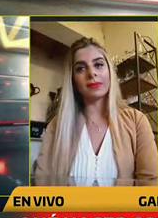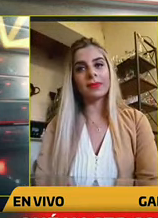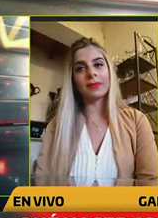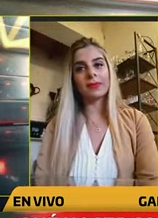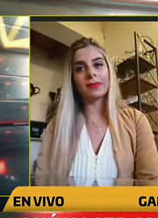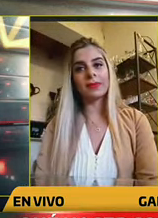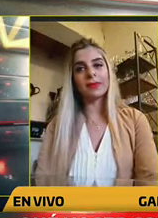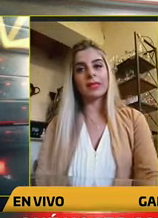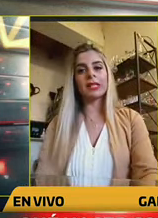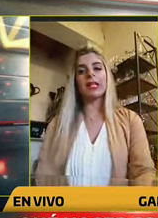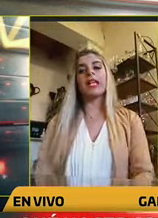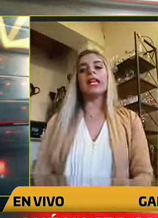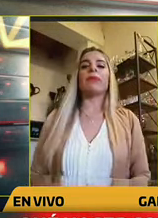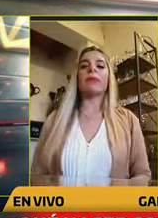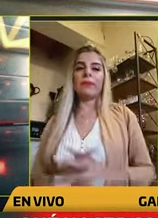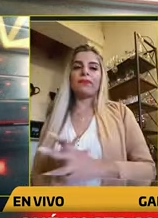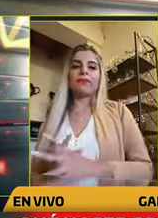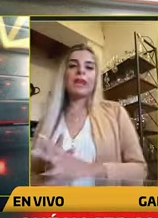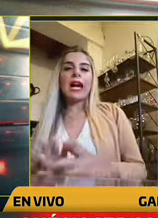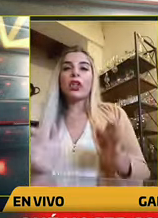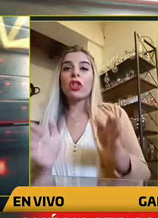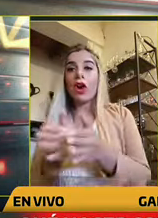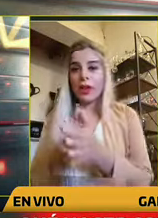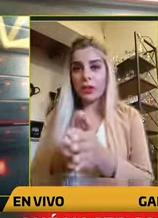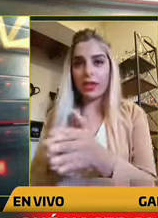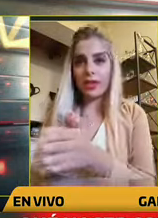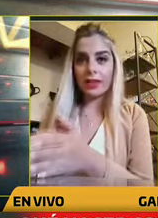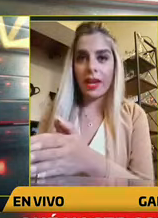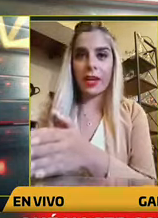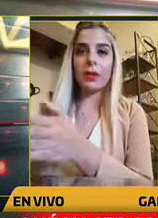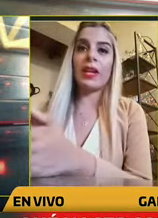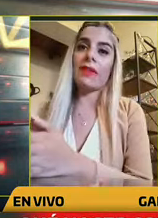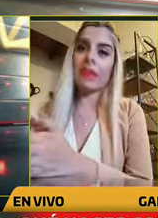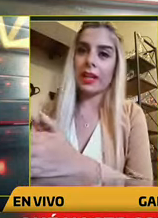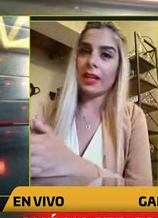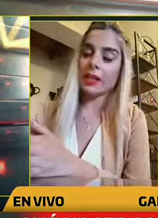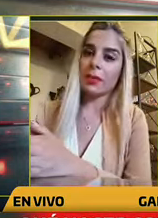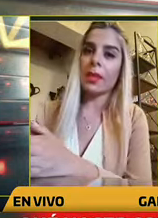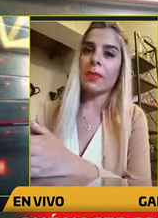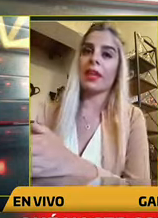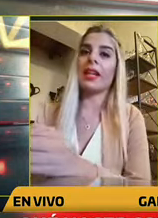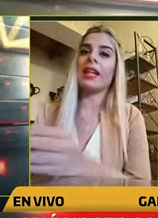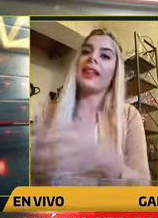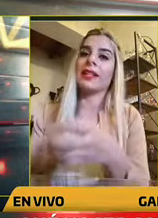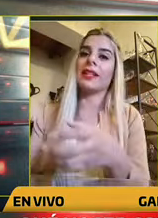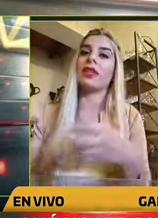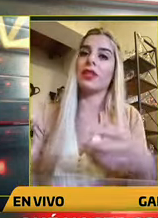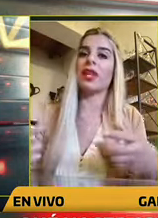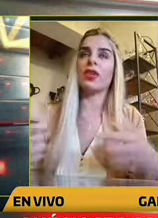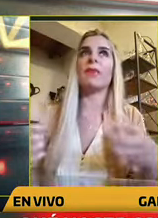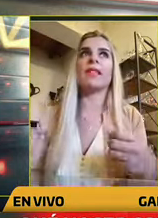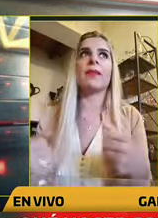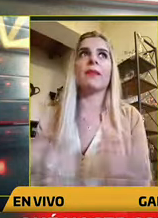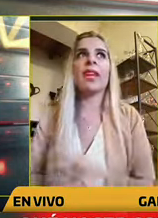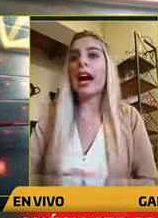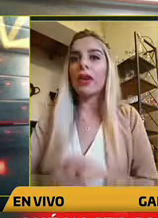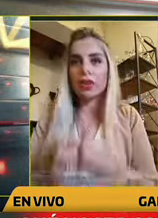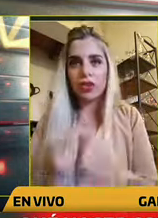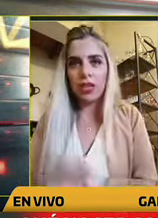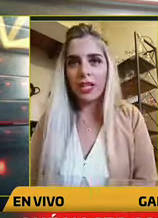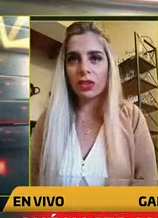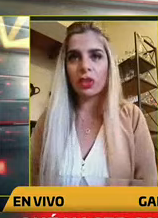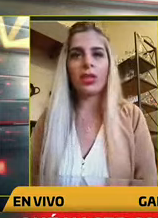hacer eso, profesora? Bien, a los 2 años inicia esto de la falta de límites, porque es la edad en donde ellos empiezan